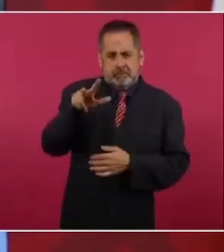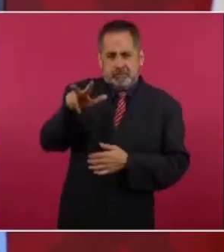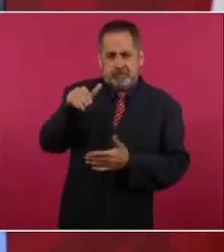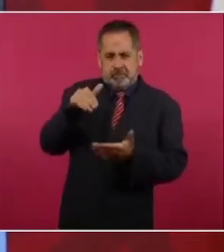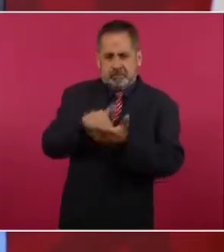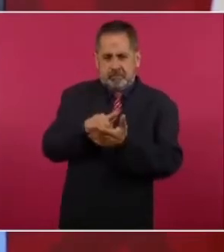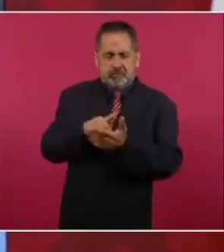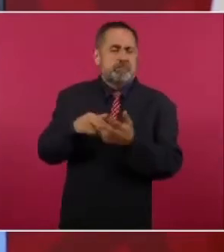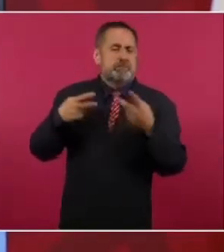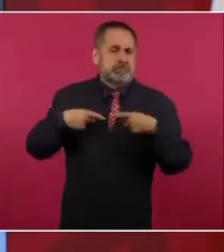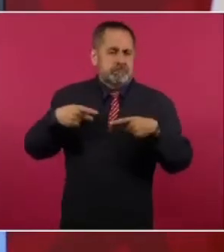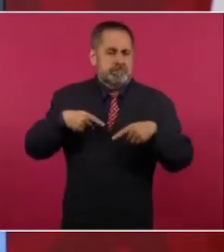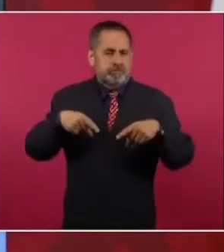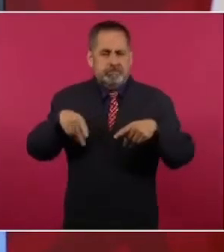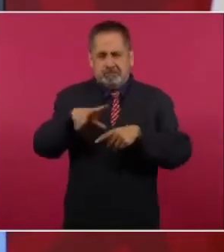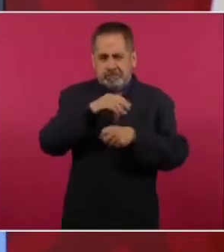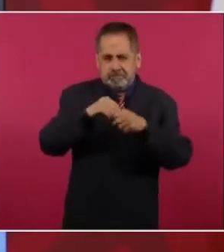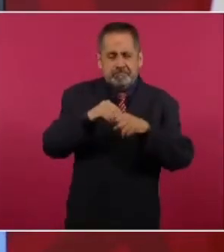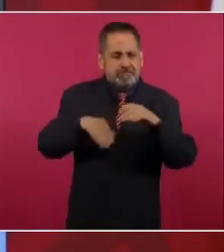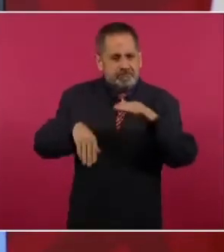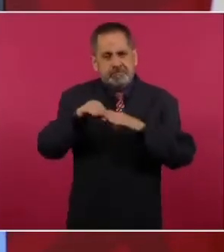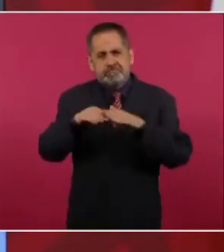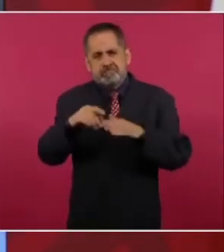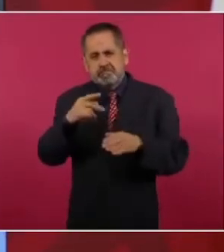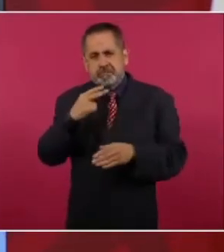118,000 elementos, capacitados,